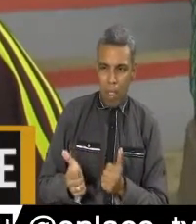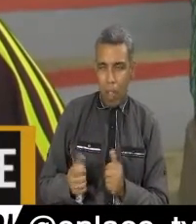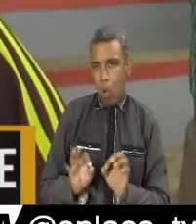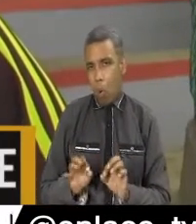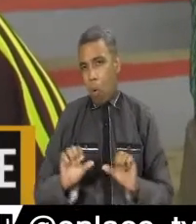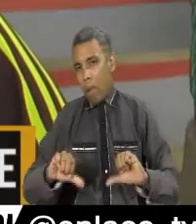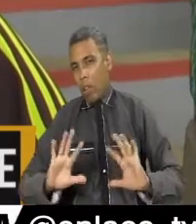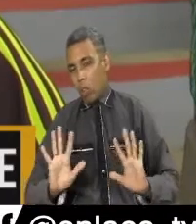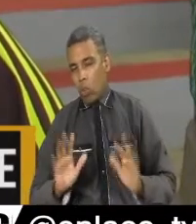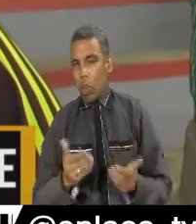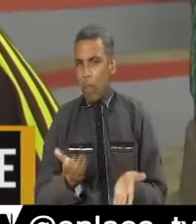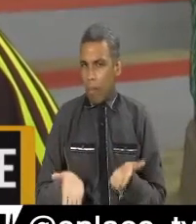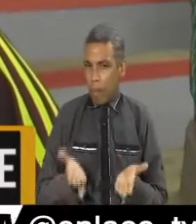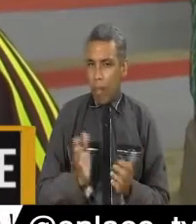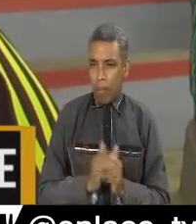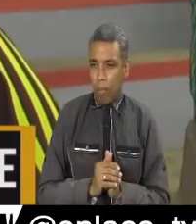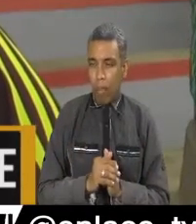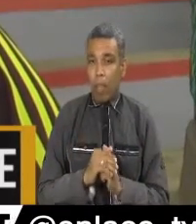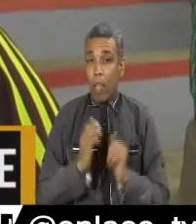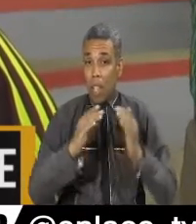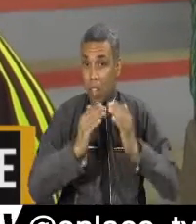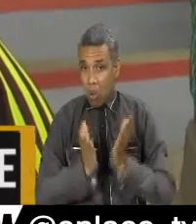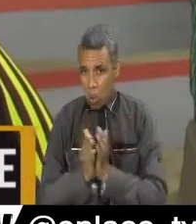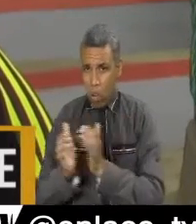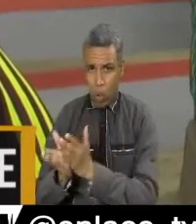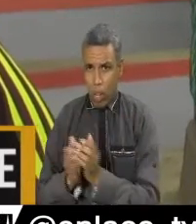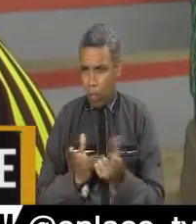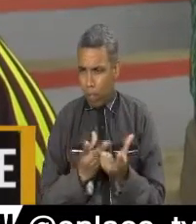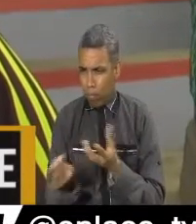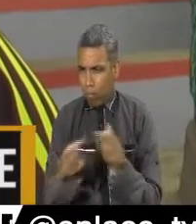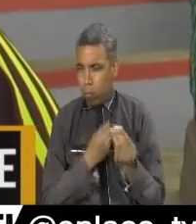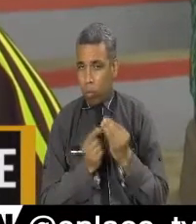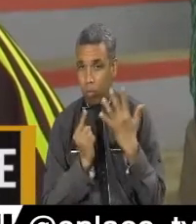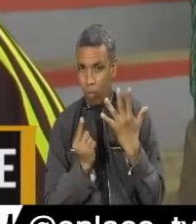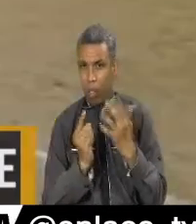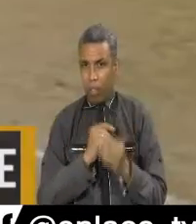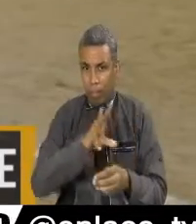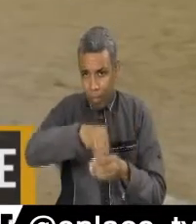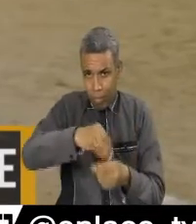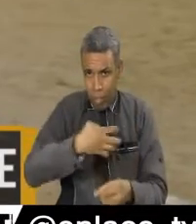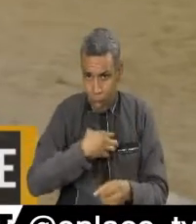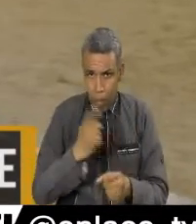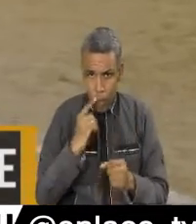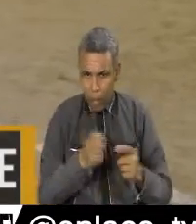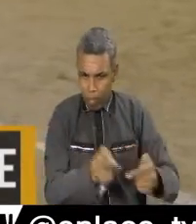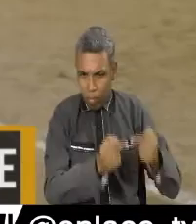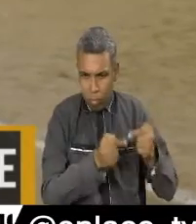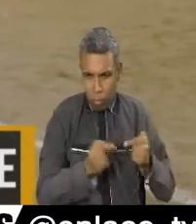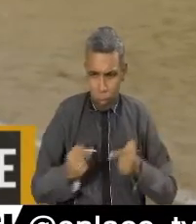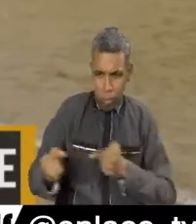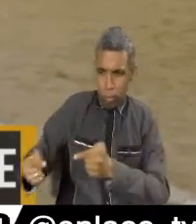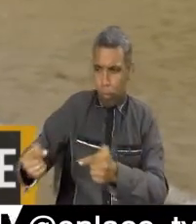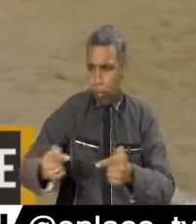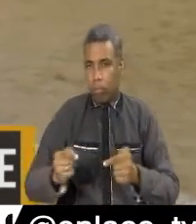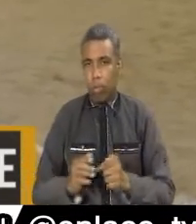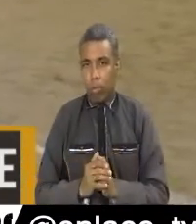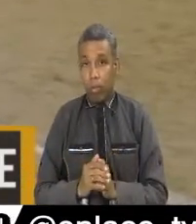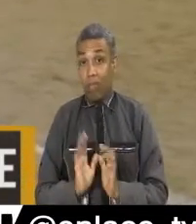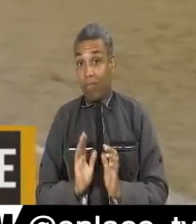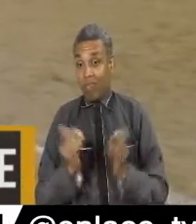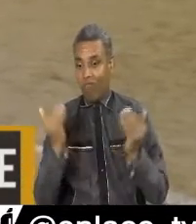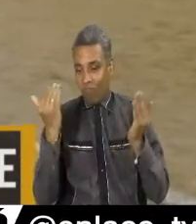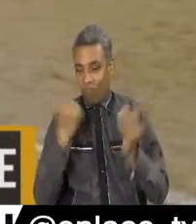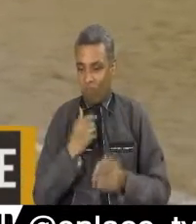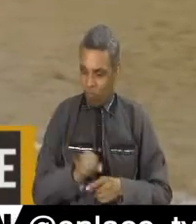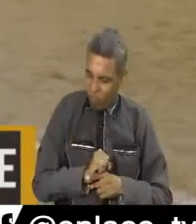6 equipos, 6 colegios que participaron, donde se ha visto que las vacaciones que se perdieron los niños pues siempre dieron traste